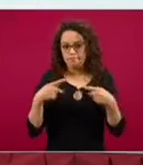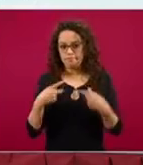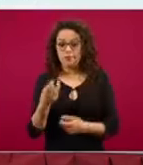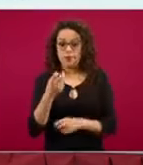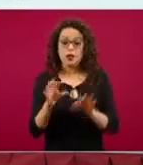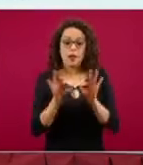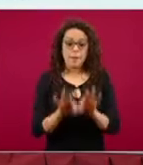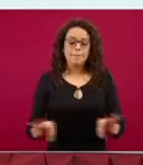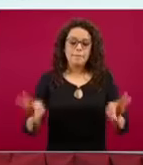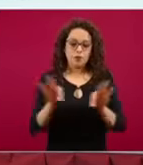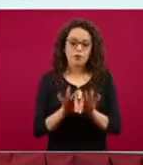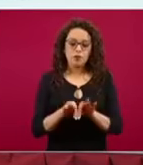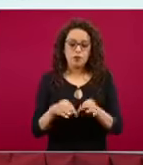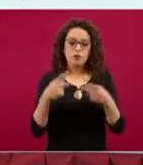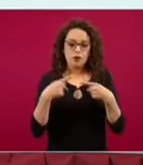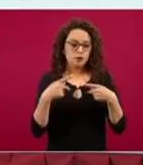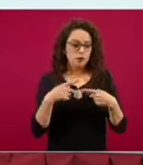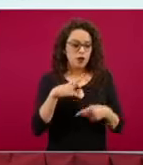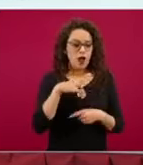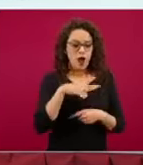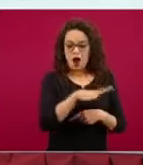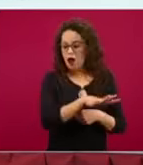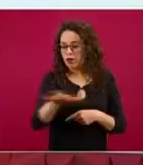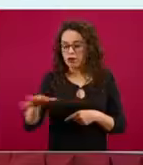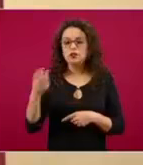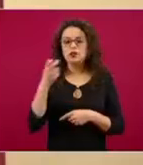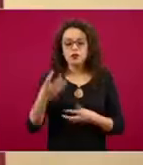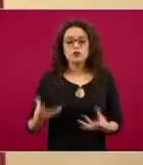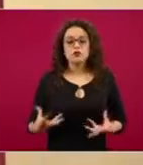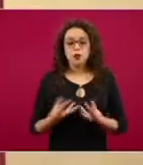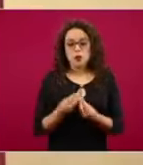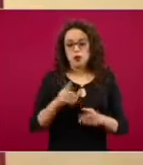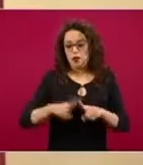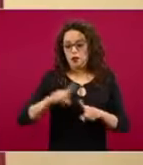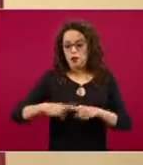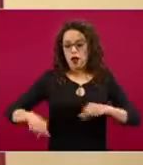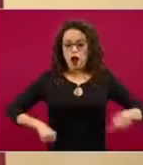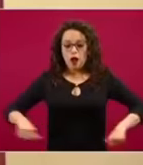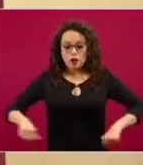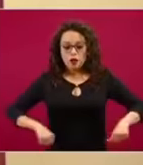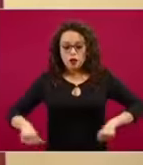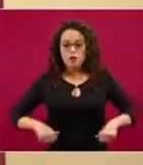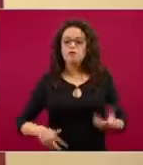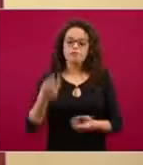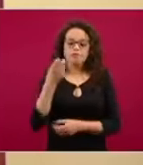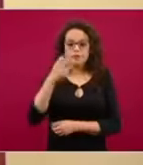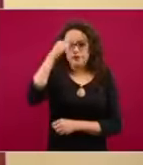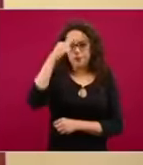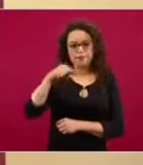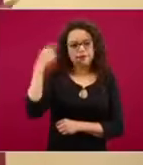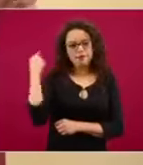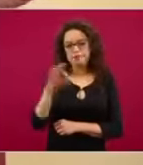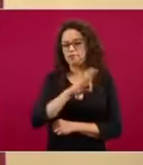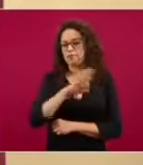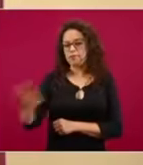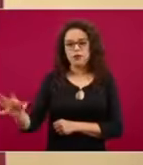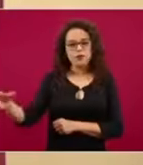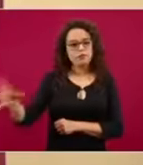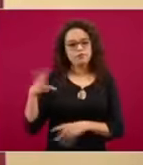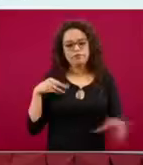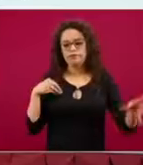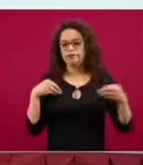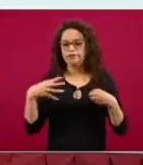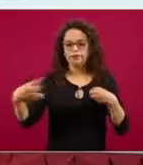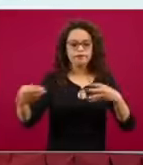importante concentradas, llevando a cabo actividades conjuntas y lógicamente pues esto favorece a la transmisión de